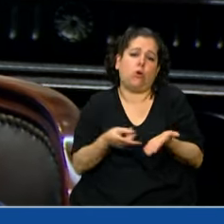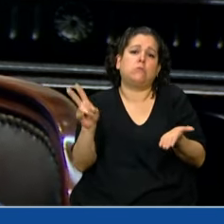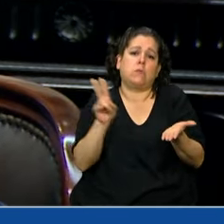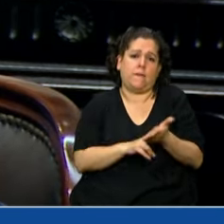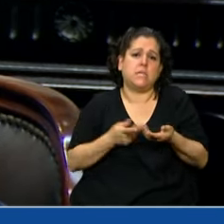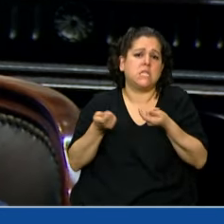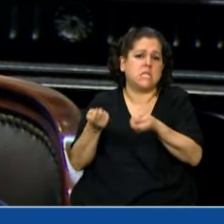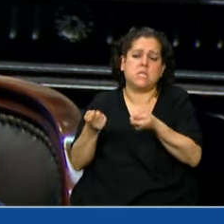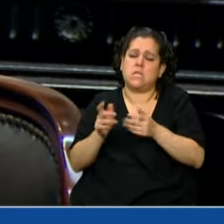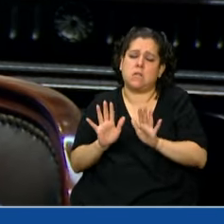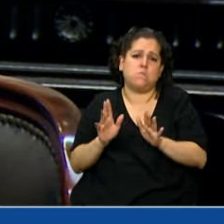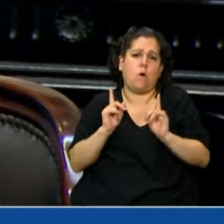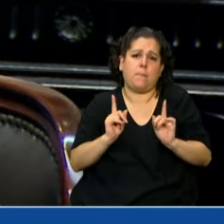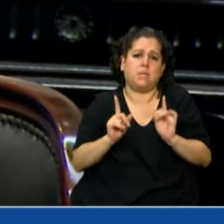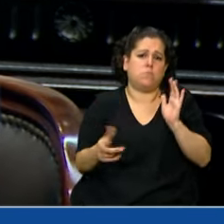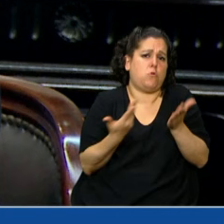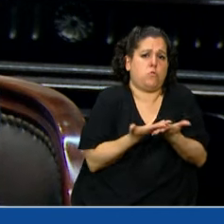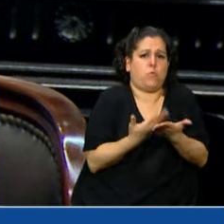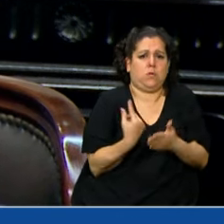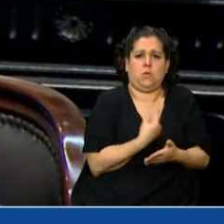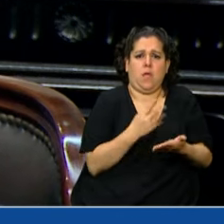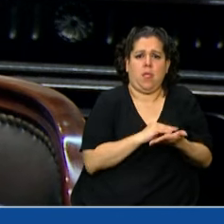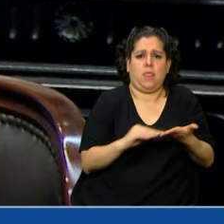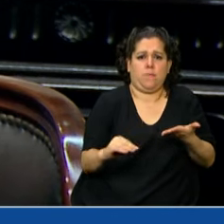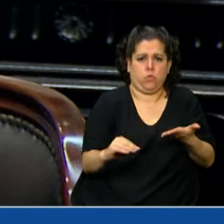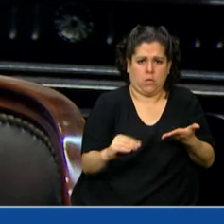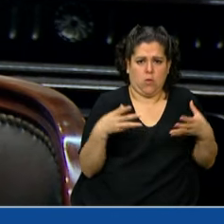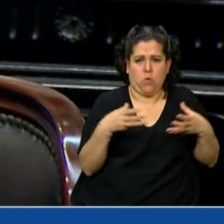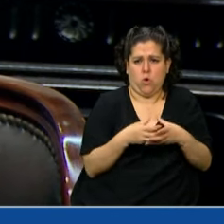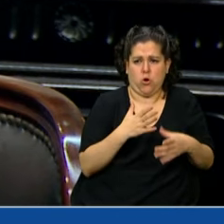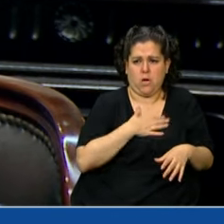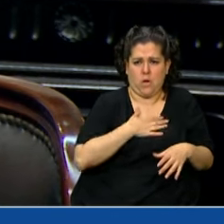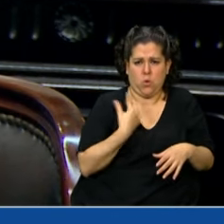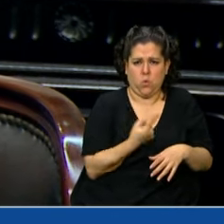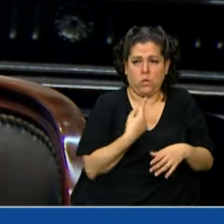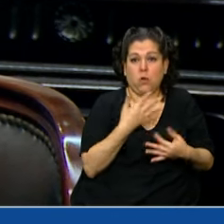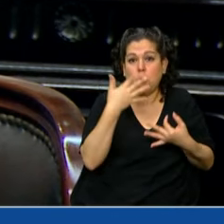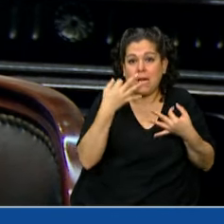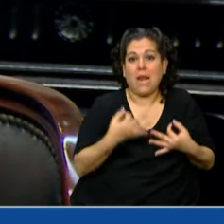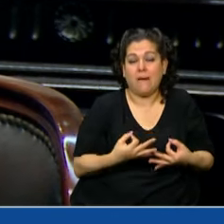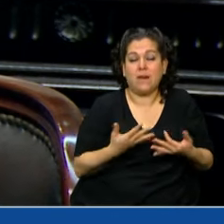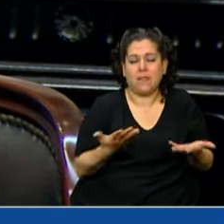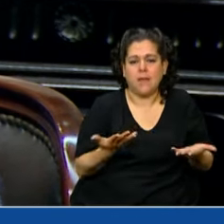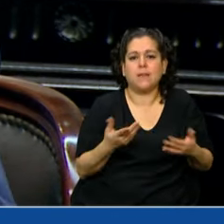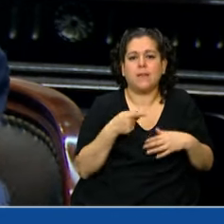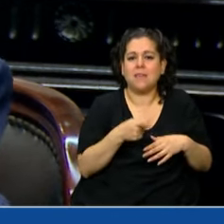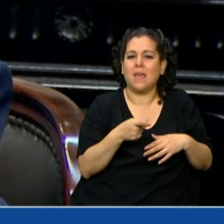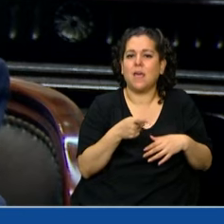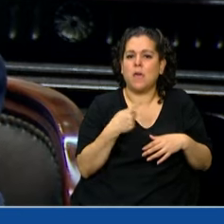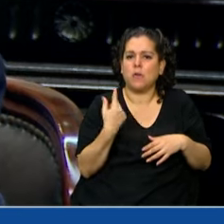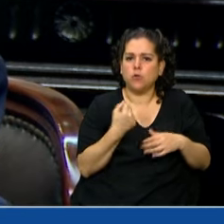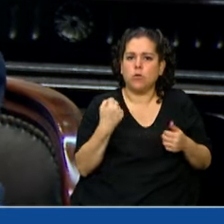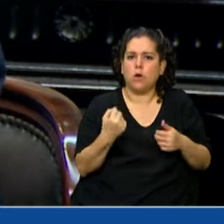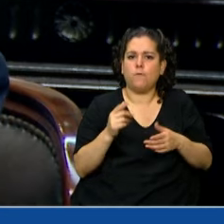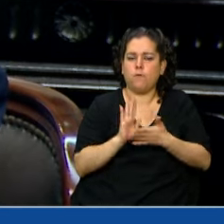nuestra sanción qué es lo que propiciamos desde nuestro interbloque porque la verdad es que persistir